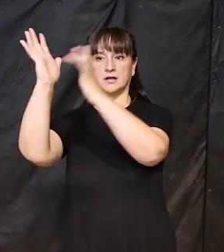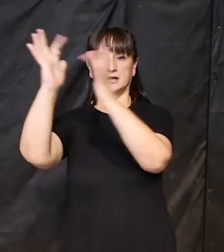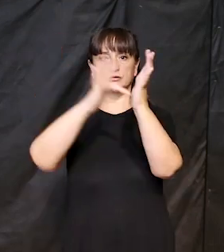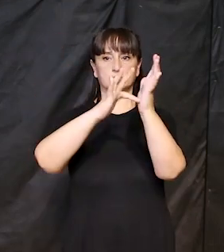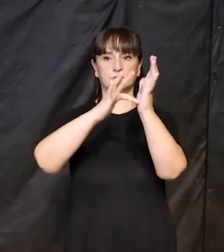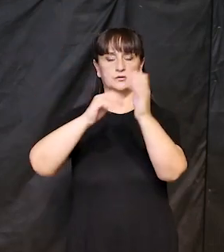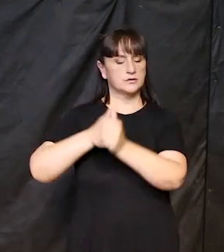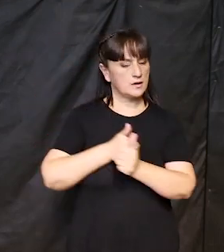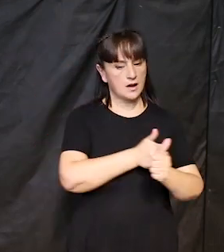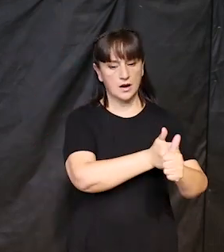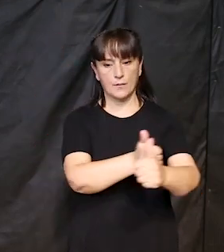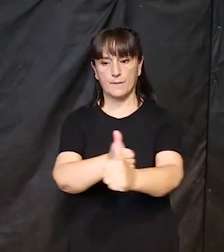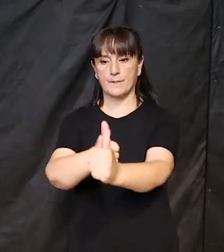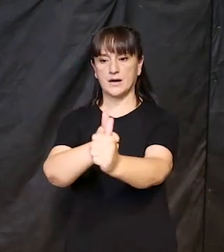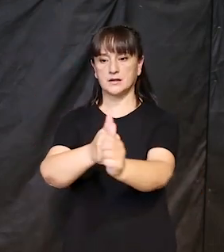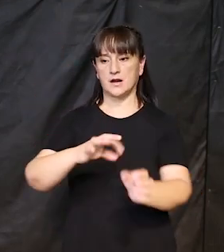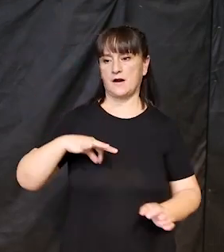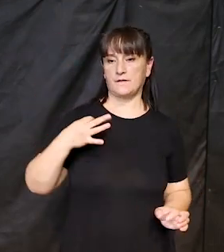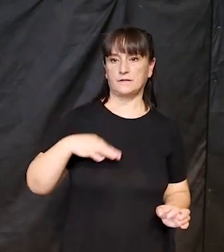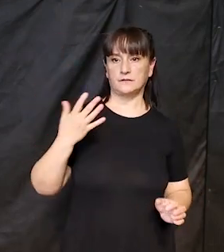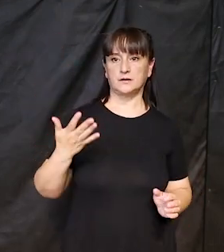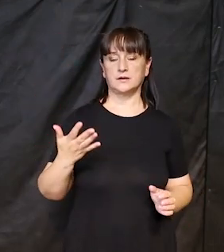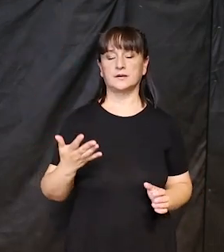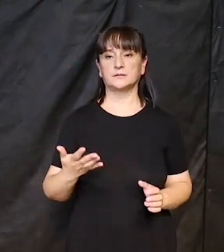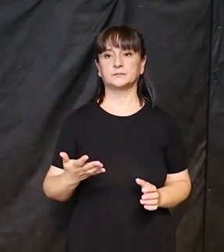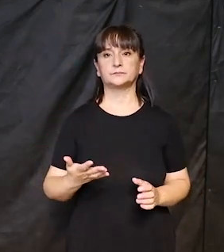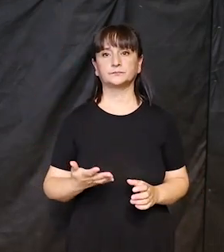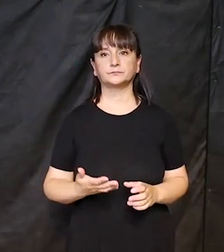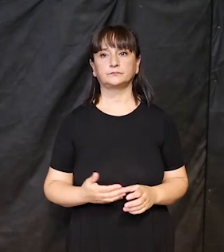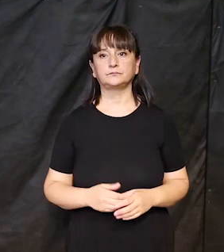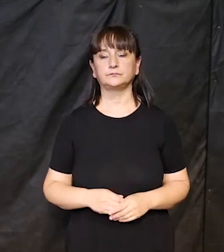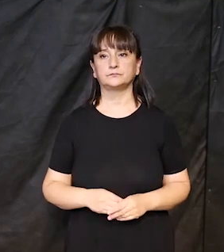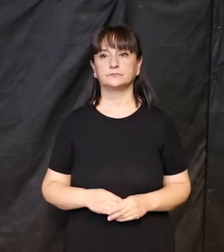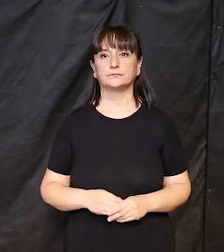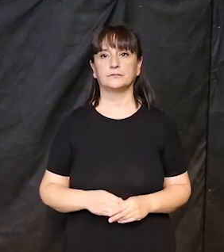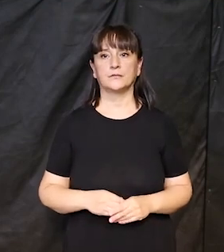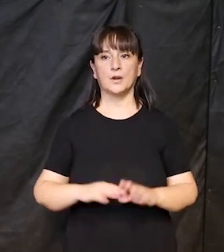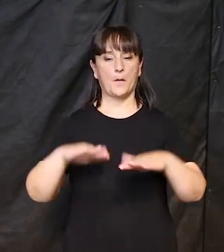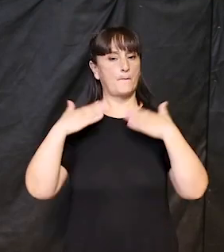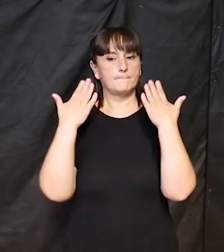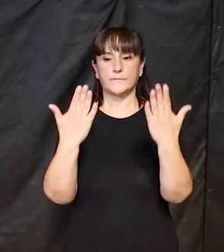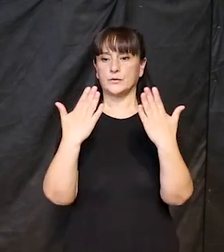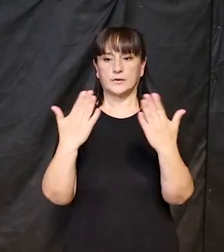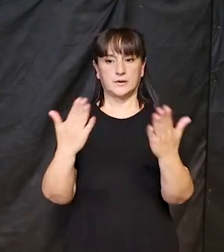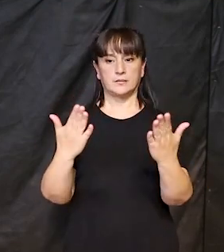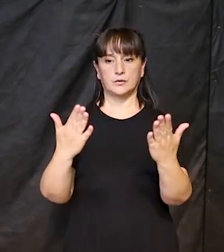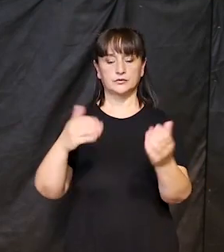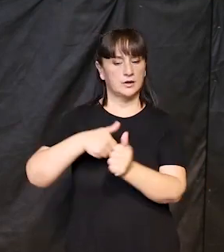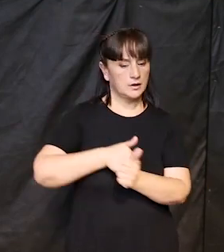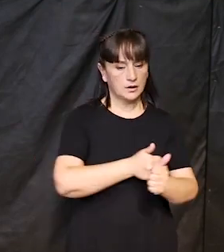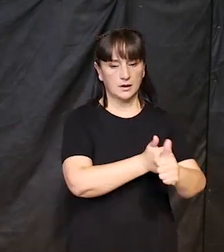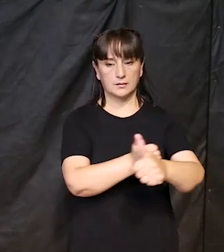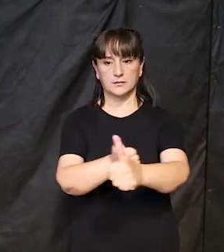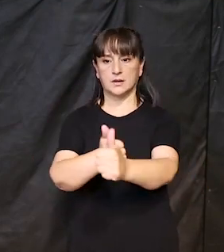contigo en este tiempo que nos toca vivir dios con nosotros va a ser posible